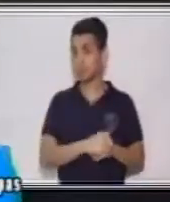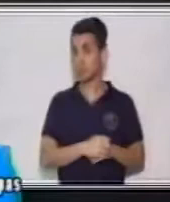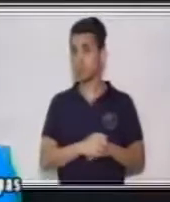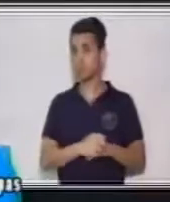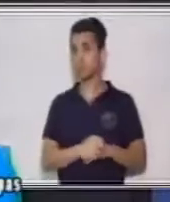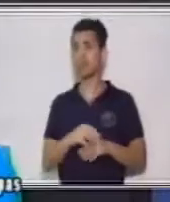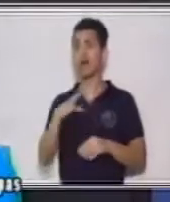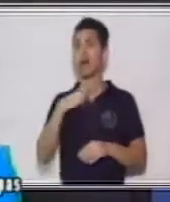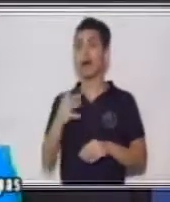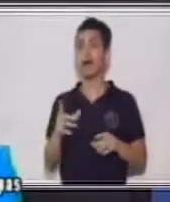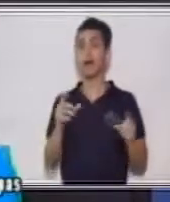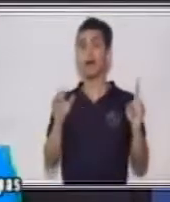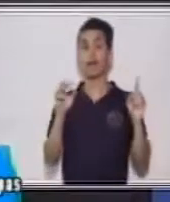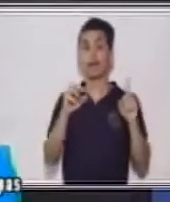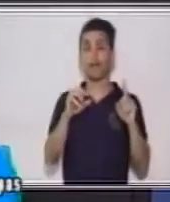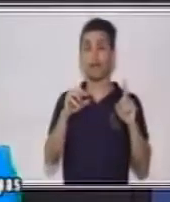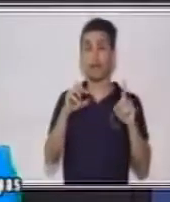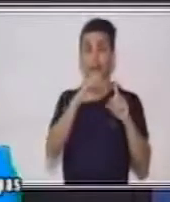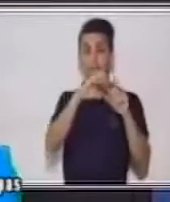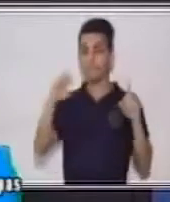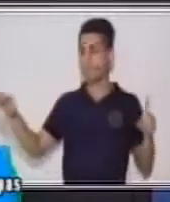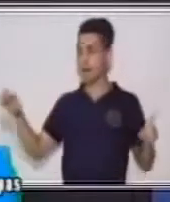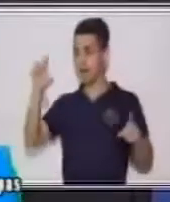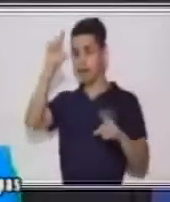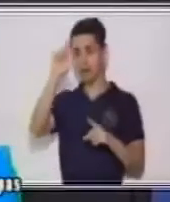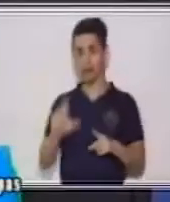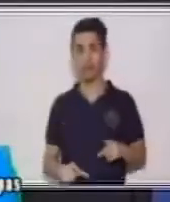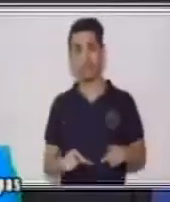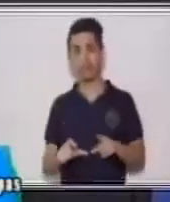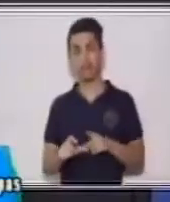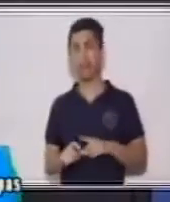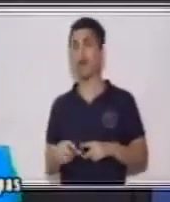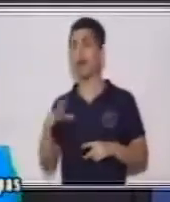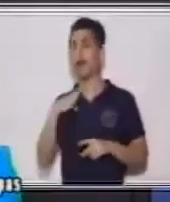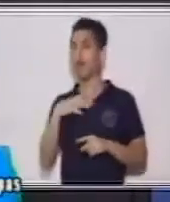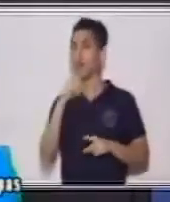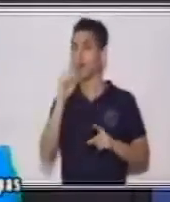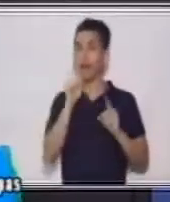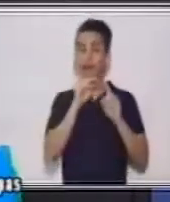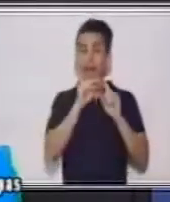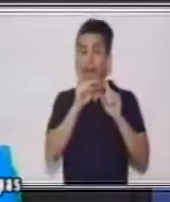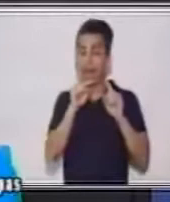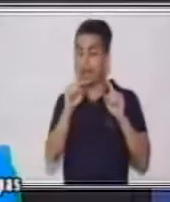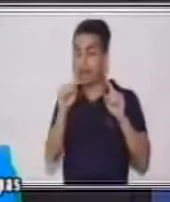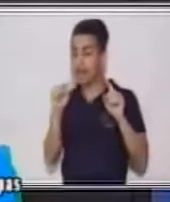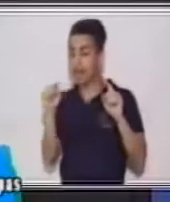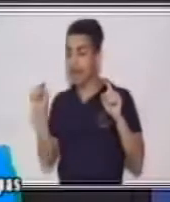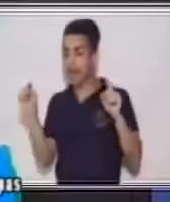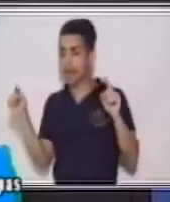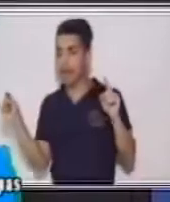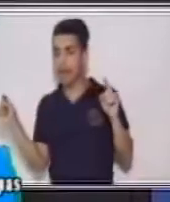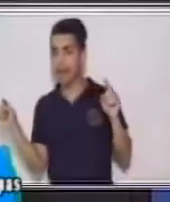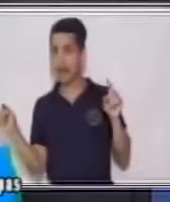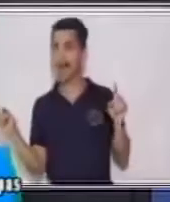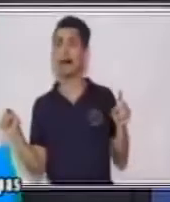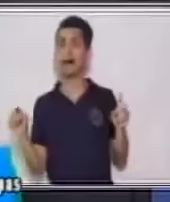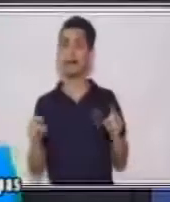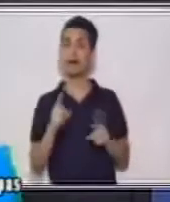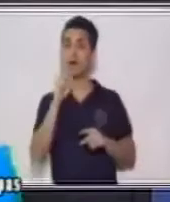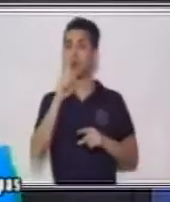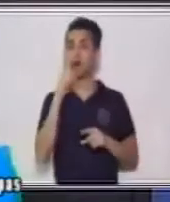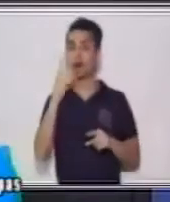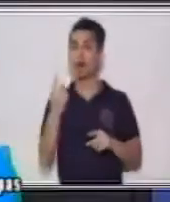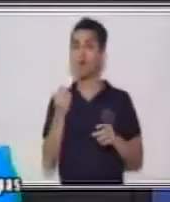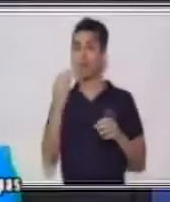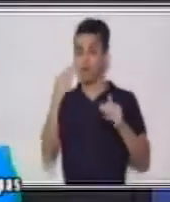las coordenadas del plano cartesiano, hay una línea donde te están indicando una cantidad